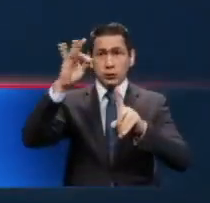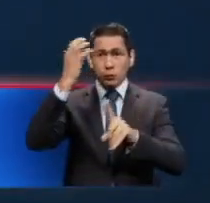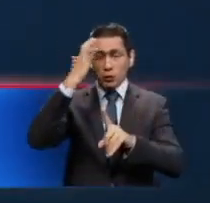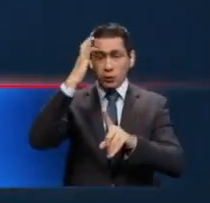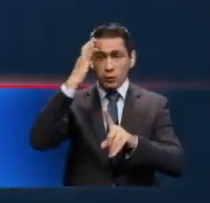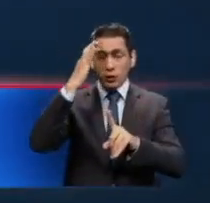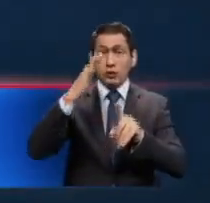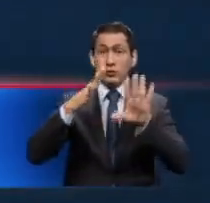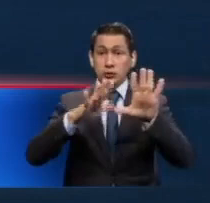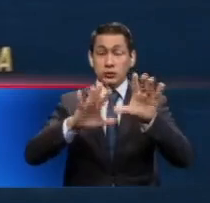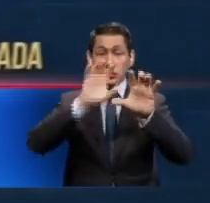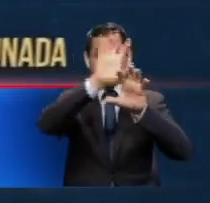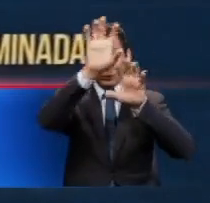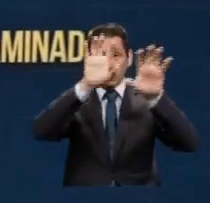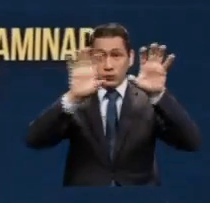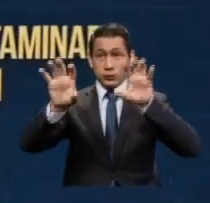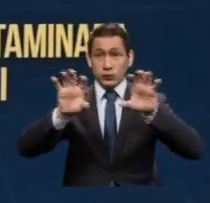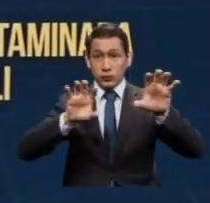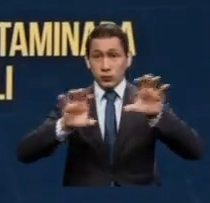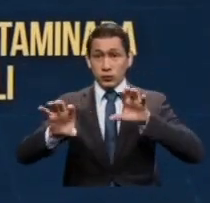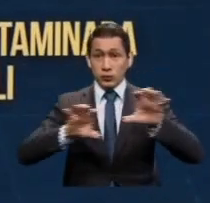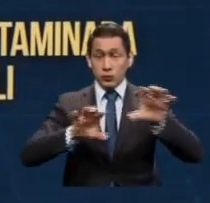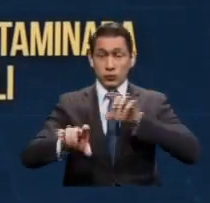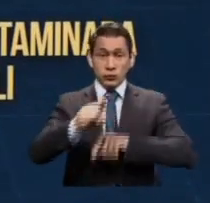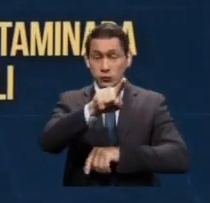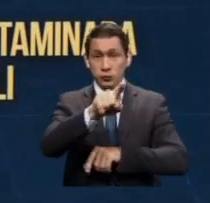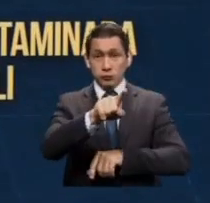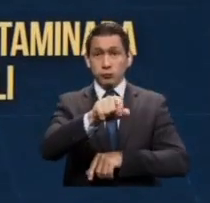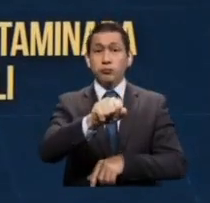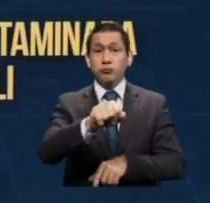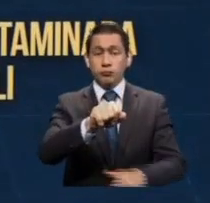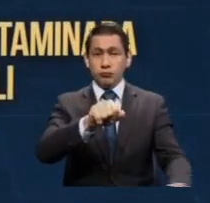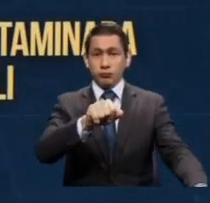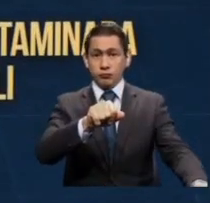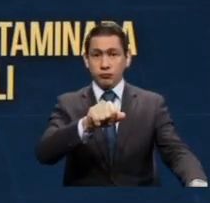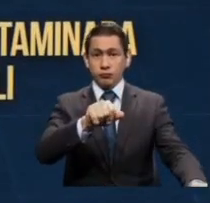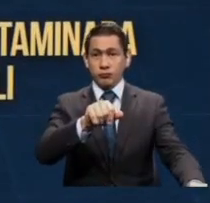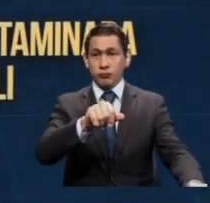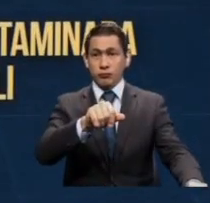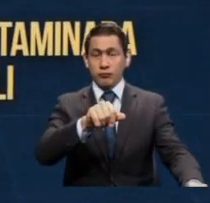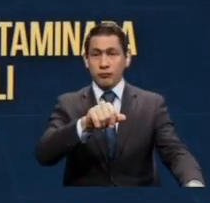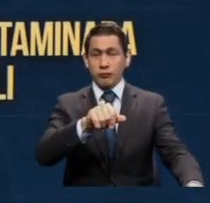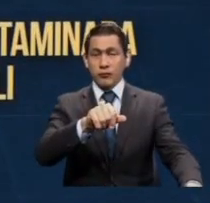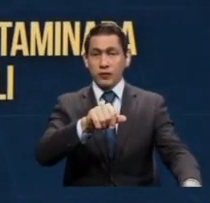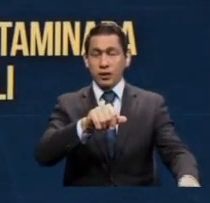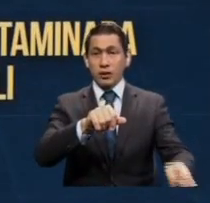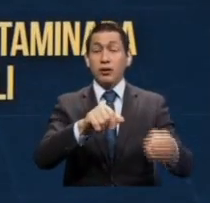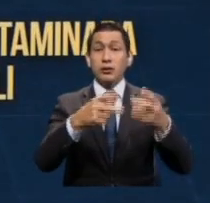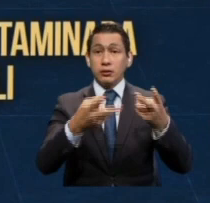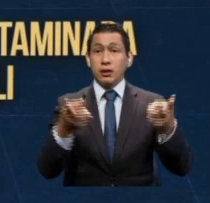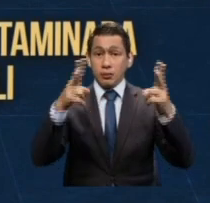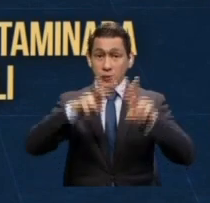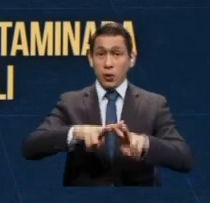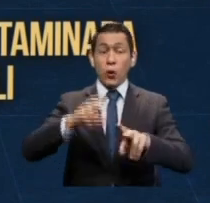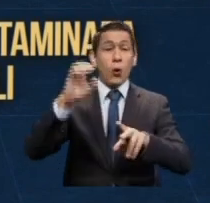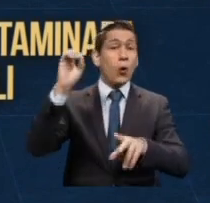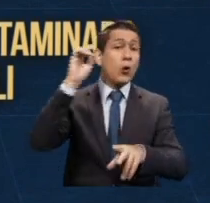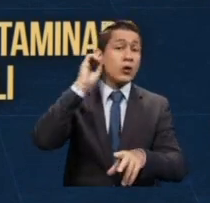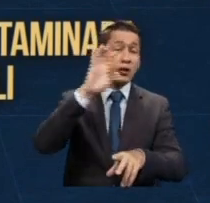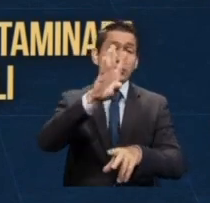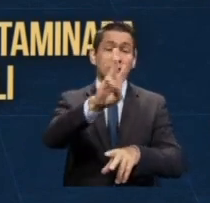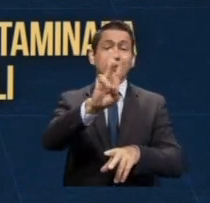Morona Santiago, por ejemplo, lidera con un 70.2% de presencia de la bacteria, seguida de Orellana con